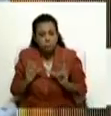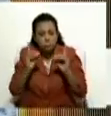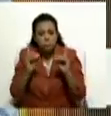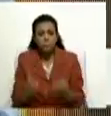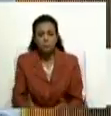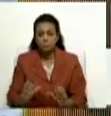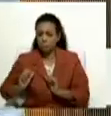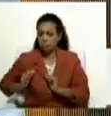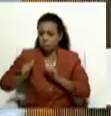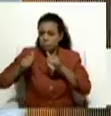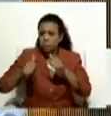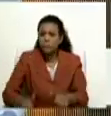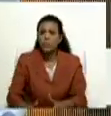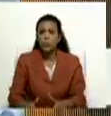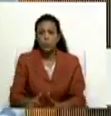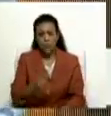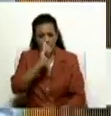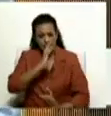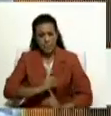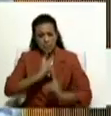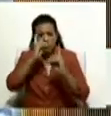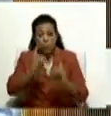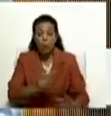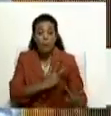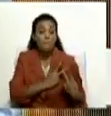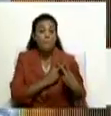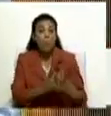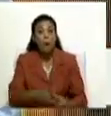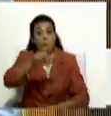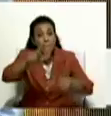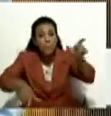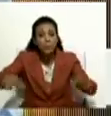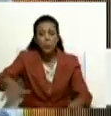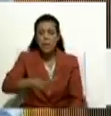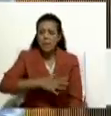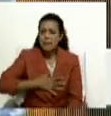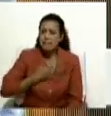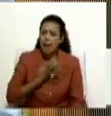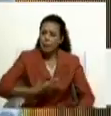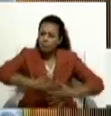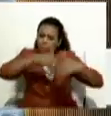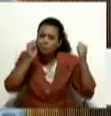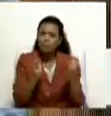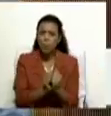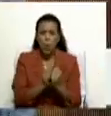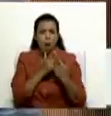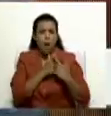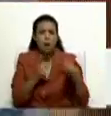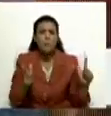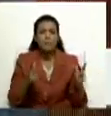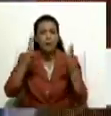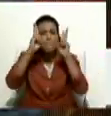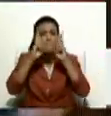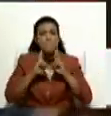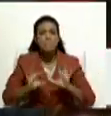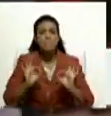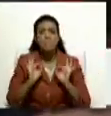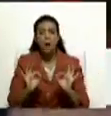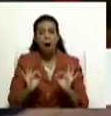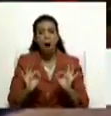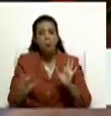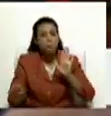autodeterminación representa la voluntad del pueblo venezolano de luchar por su libertad un